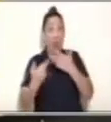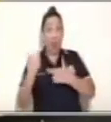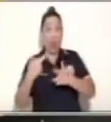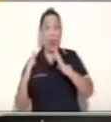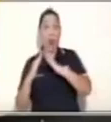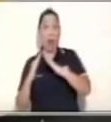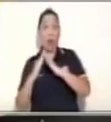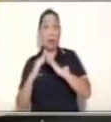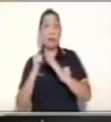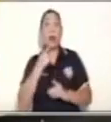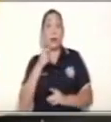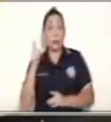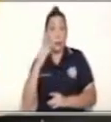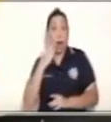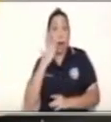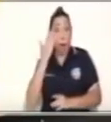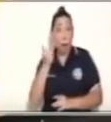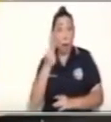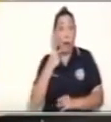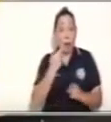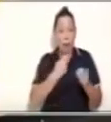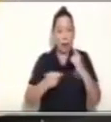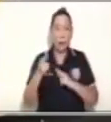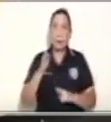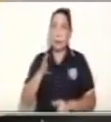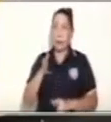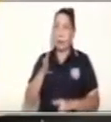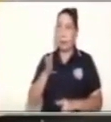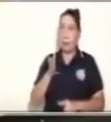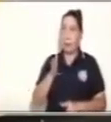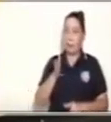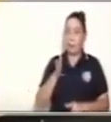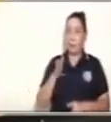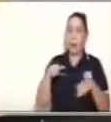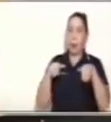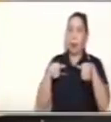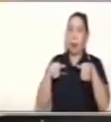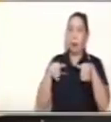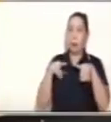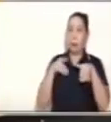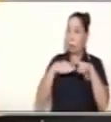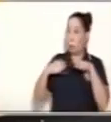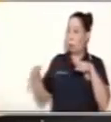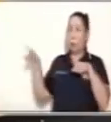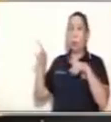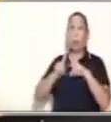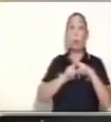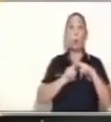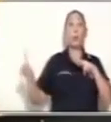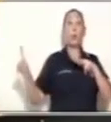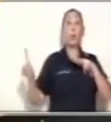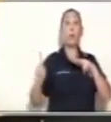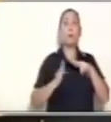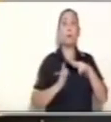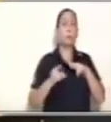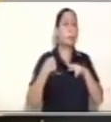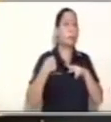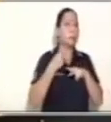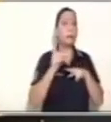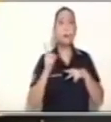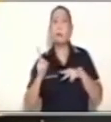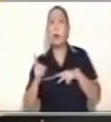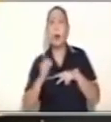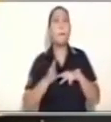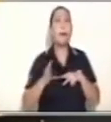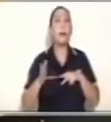abuela que cuando ellas regresaban a casa, el perrito mágicamente desaparecía y ya no veían y ya no sabían nada